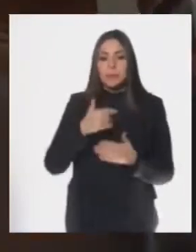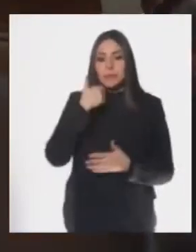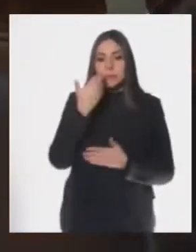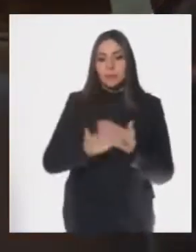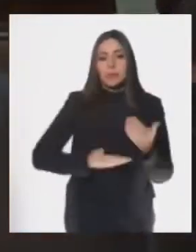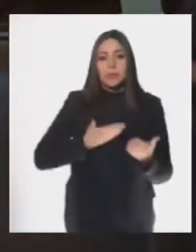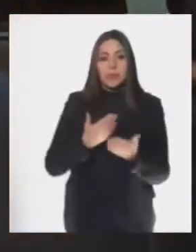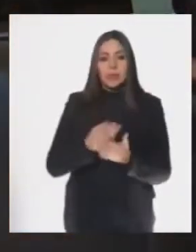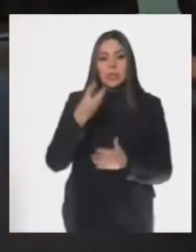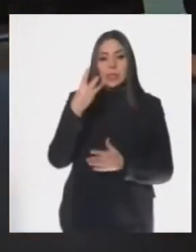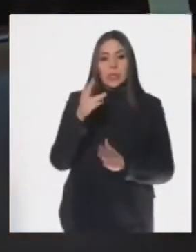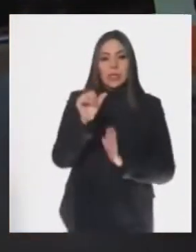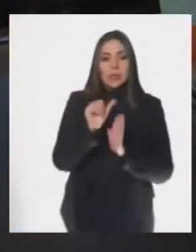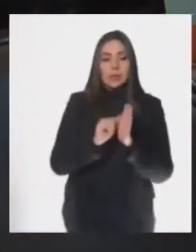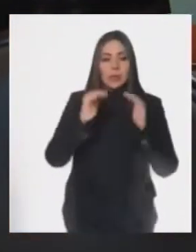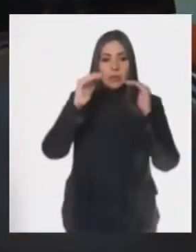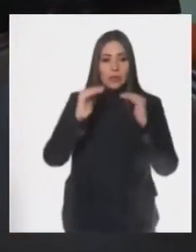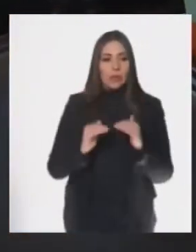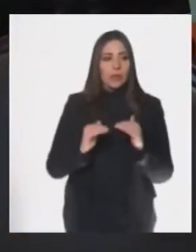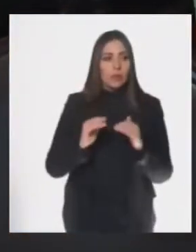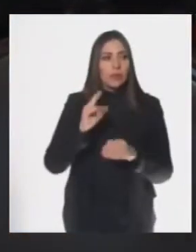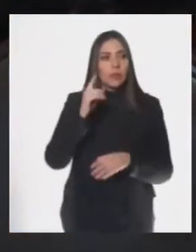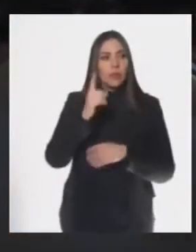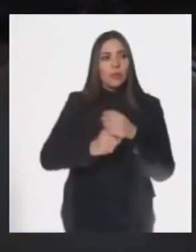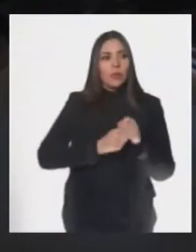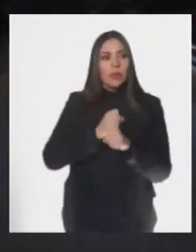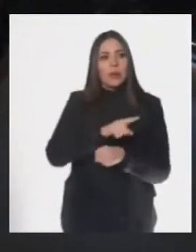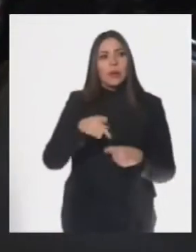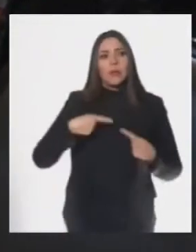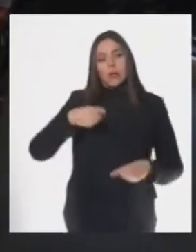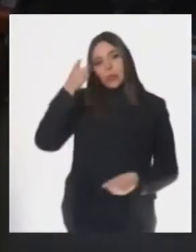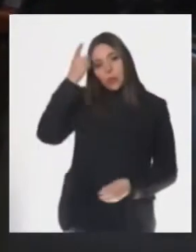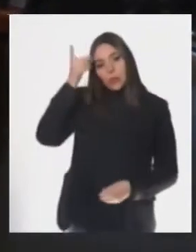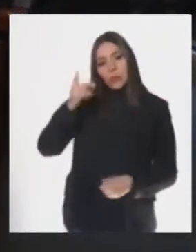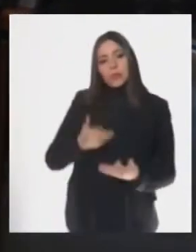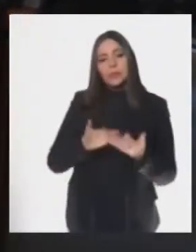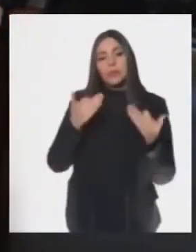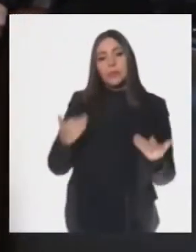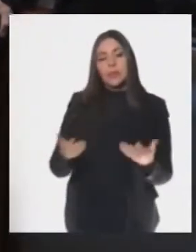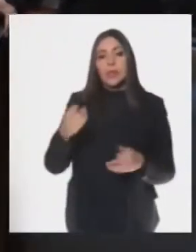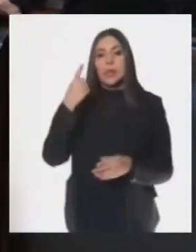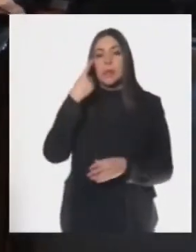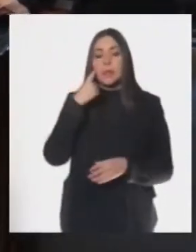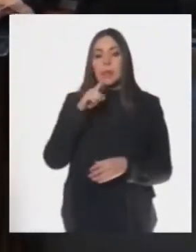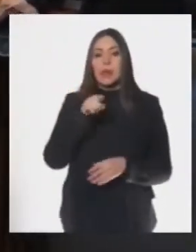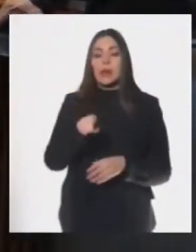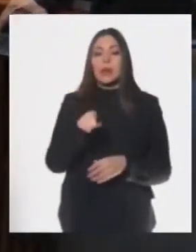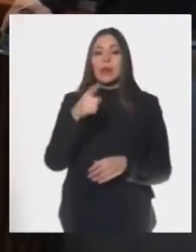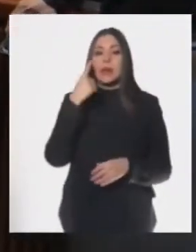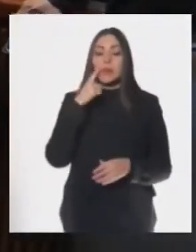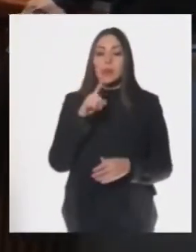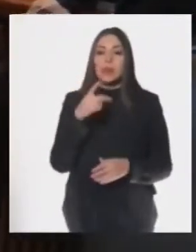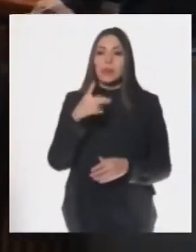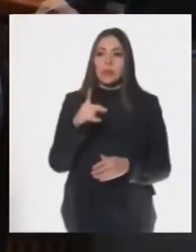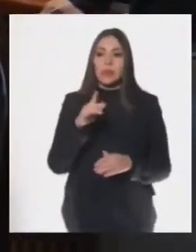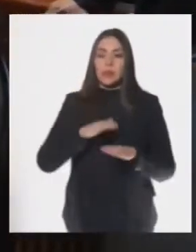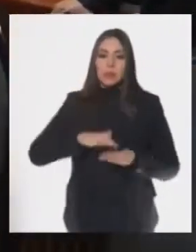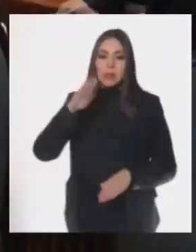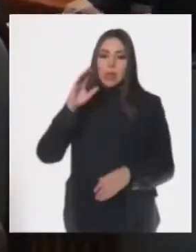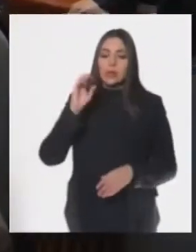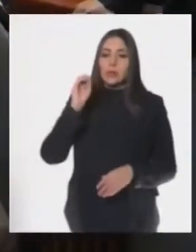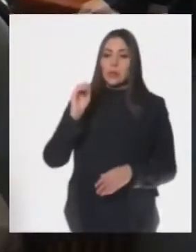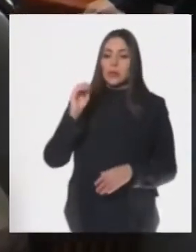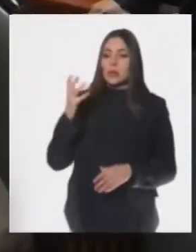año el periodo el que tiene una persona ejidataria titular de derechos parcelarios sobre una extensión mayor equivalente